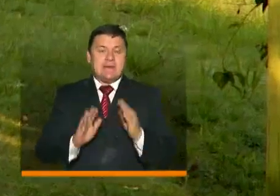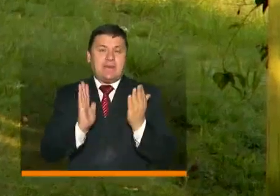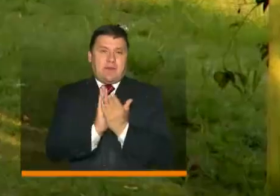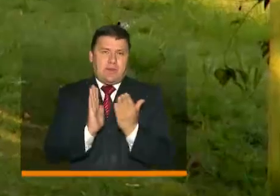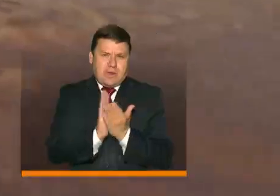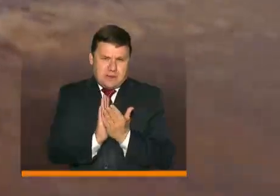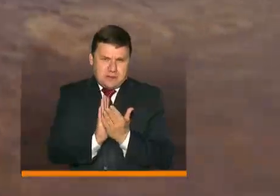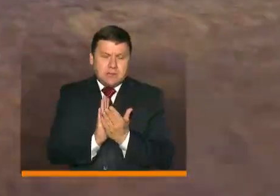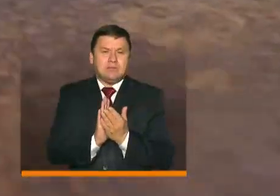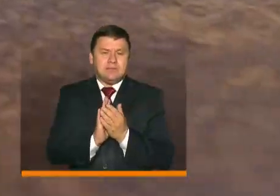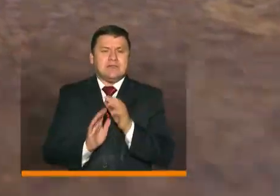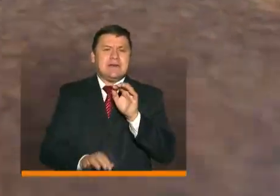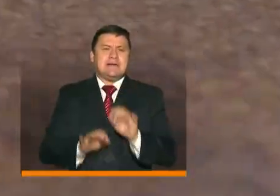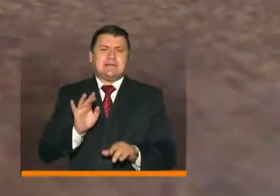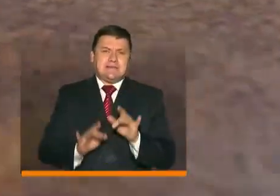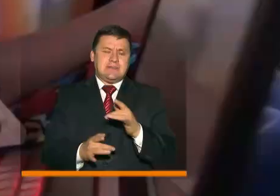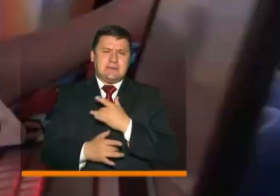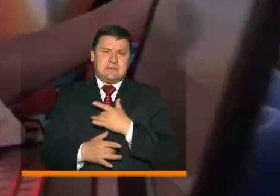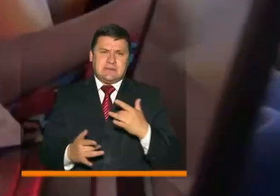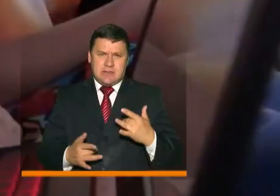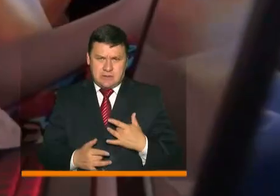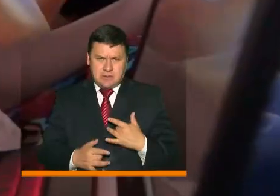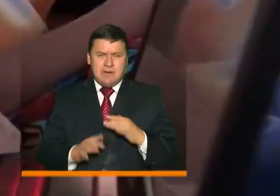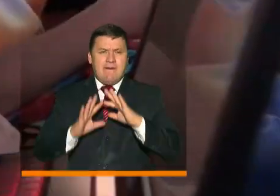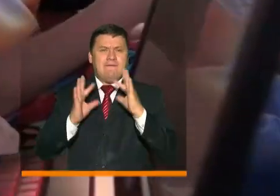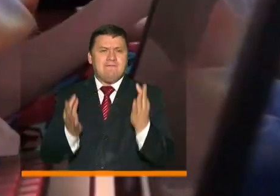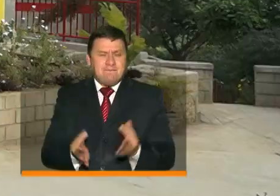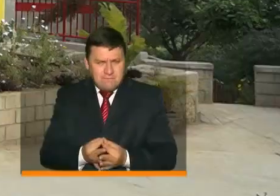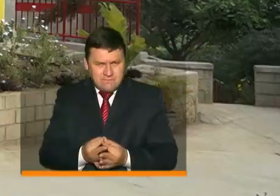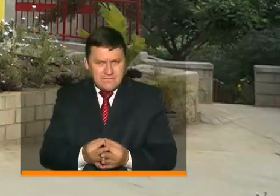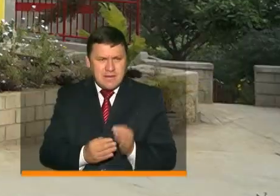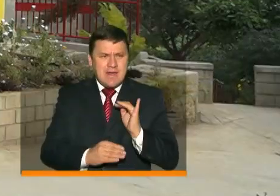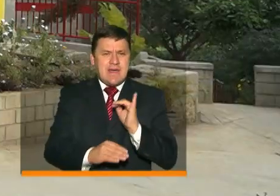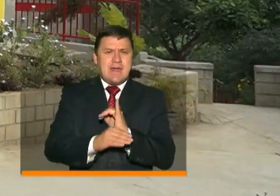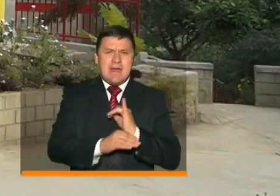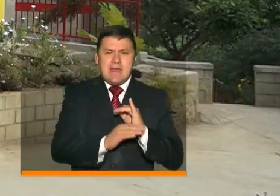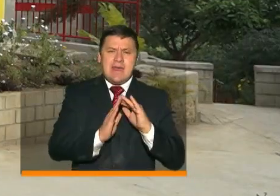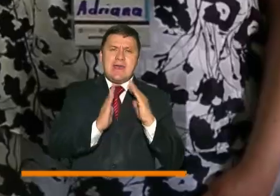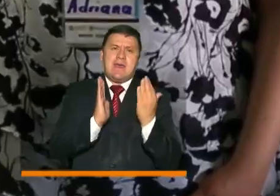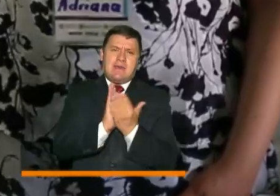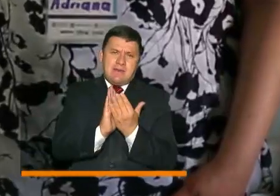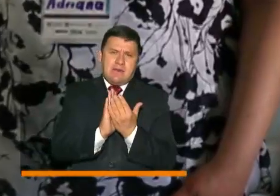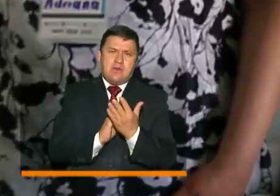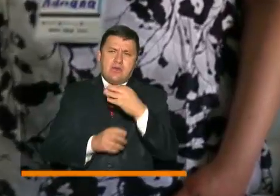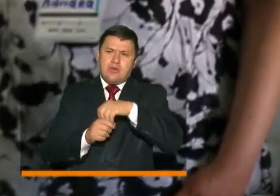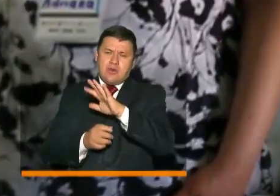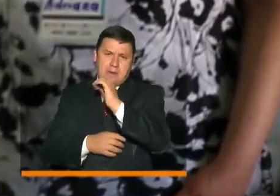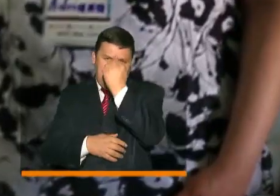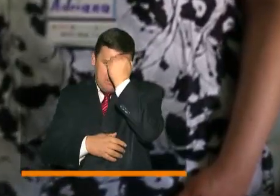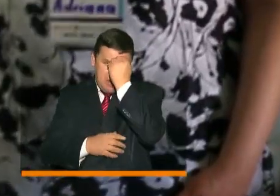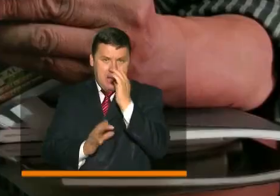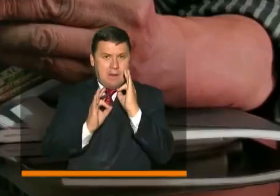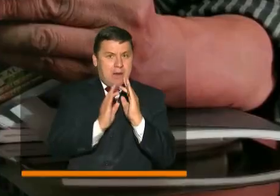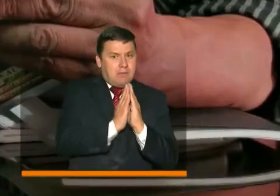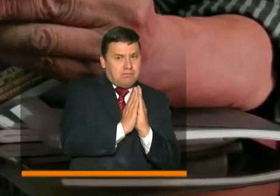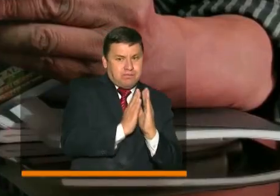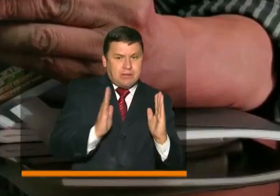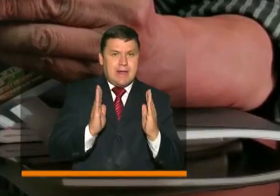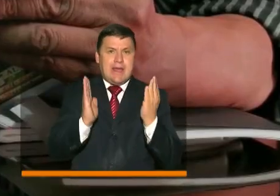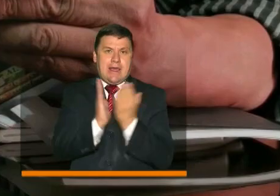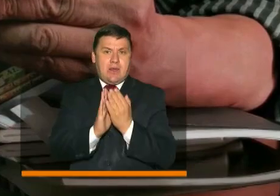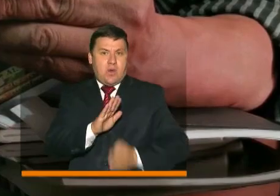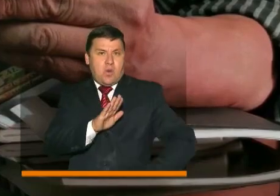de educación, las secretarías de salud, las familias, las instituciones educativas y sus maestros para garantizar que la